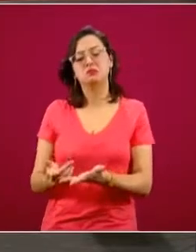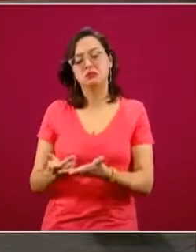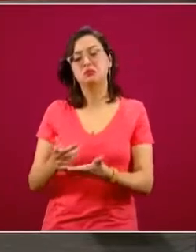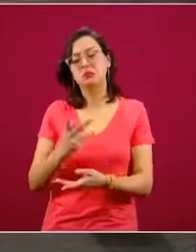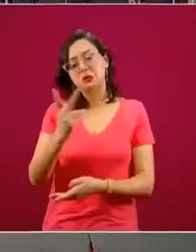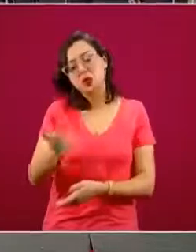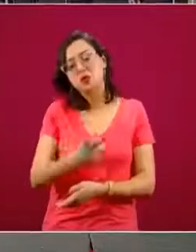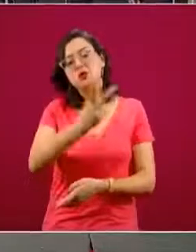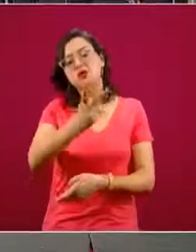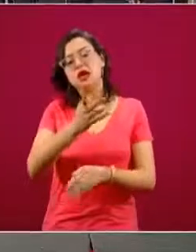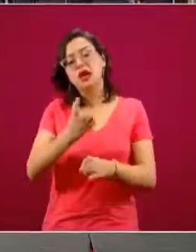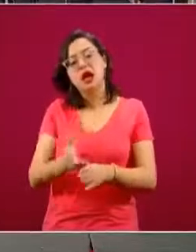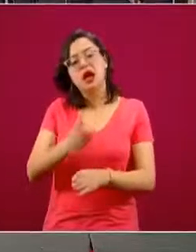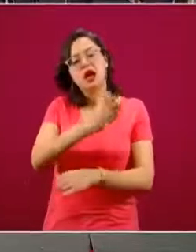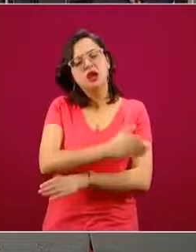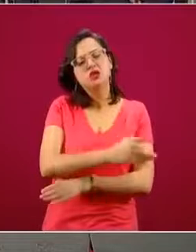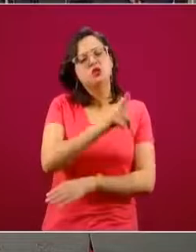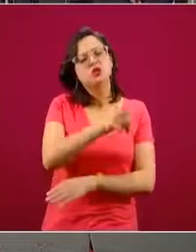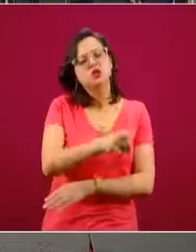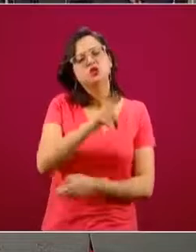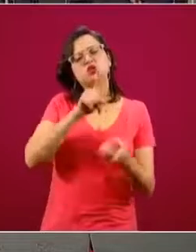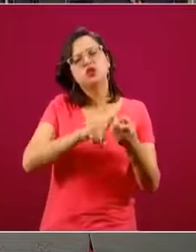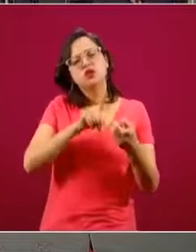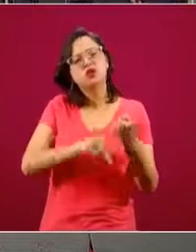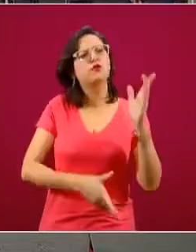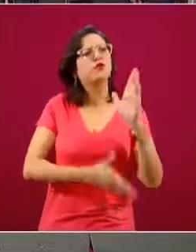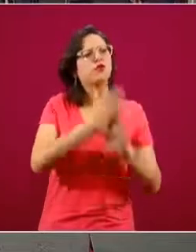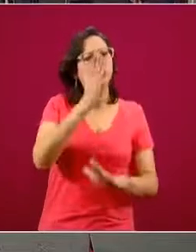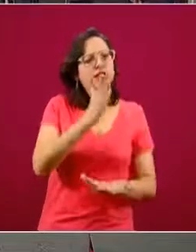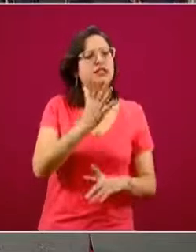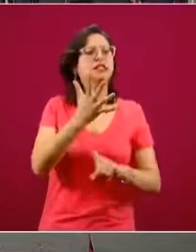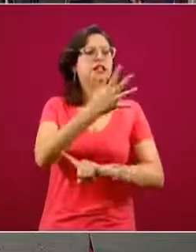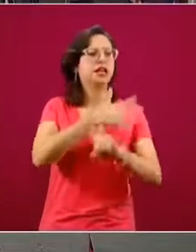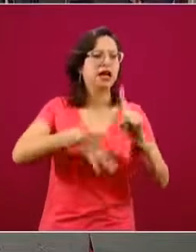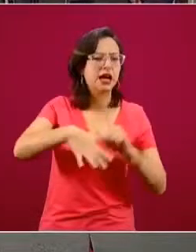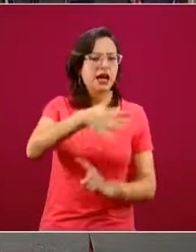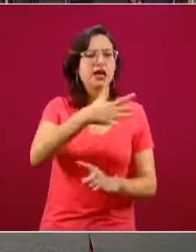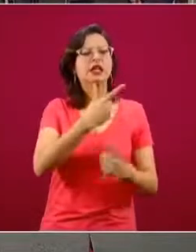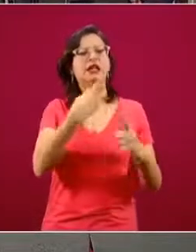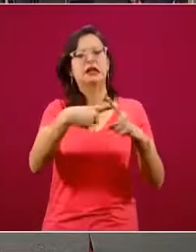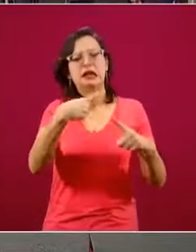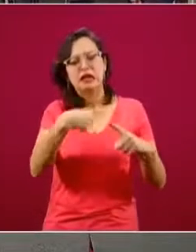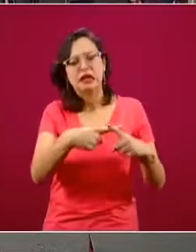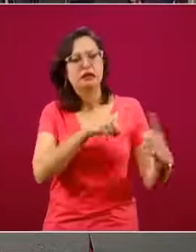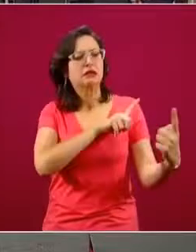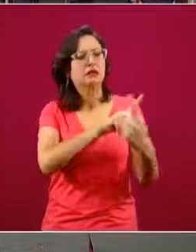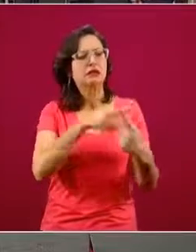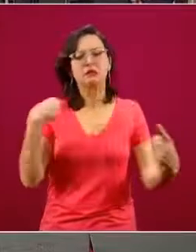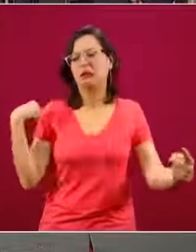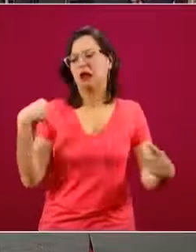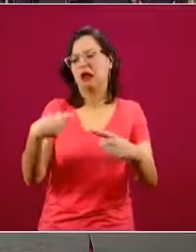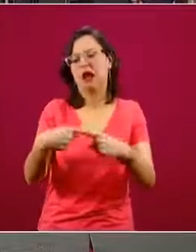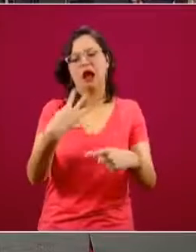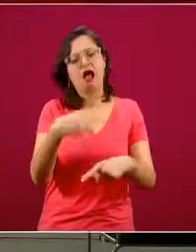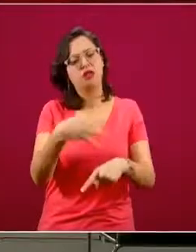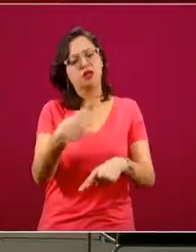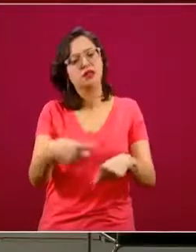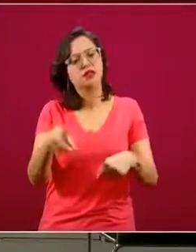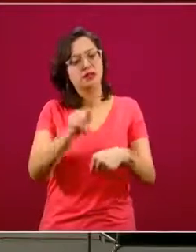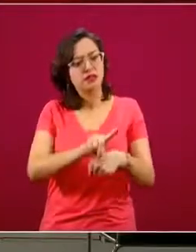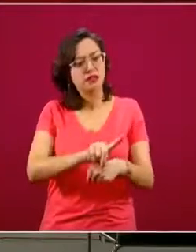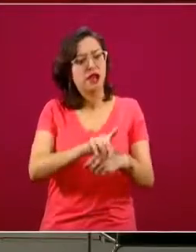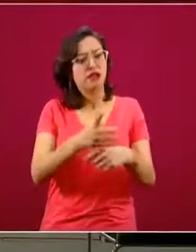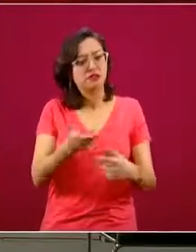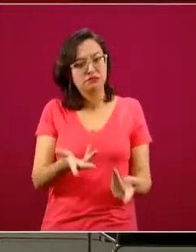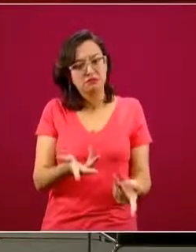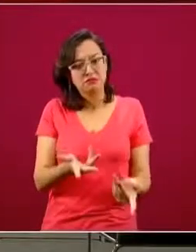en un momento determinado se hacen preguntas al paciente de dónde estuvo en los últimos 14 días, incluido si hubo algún antecedente